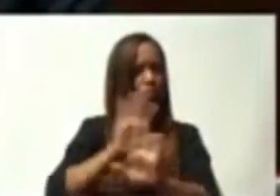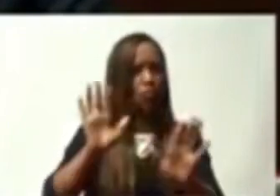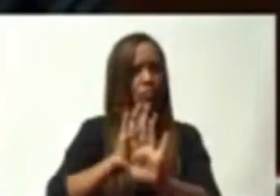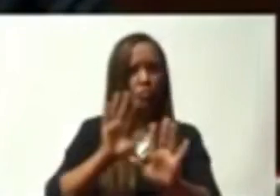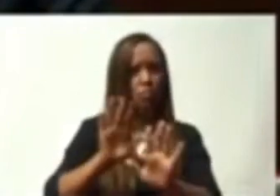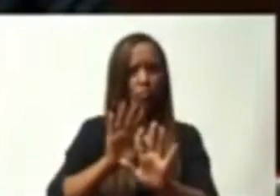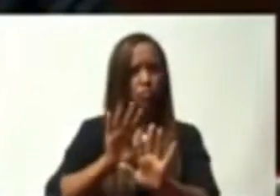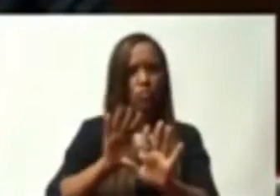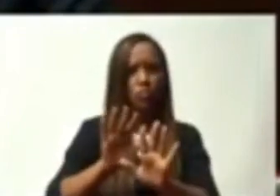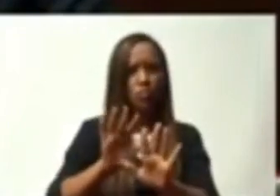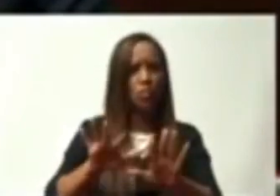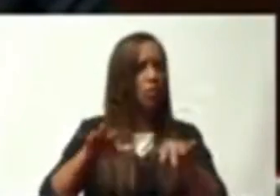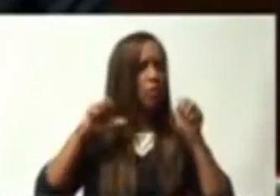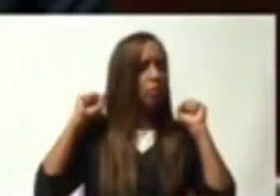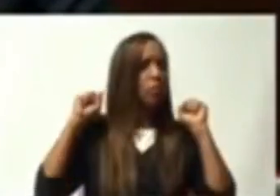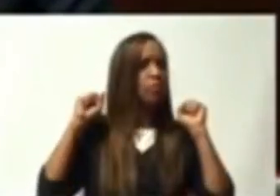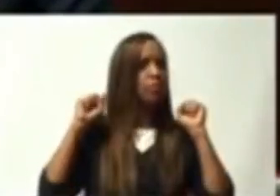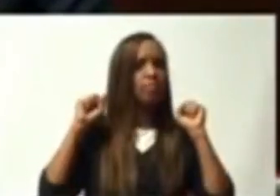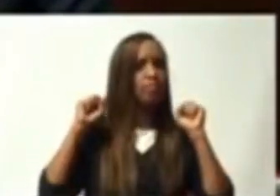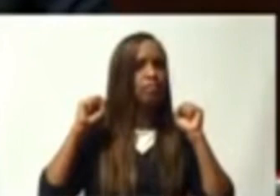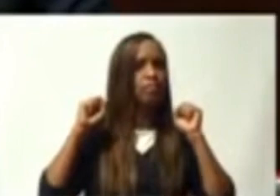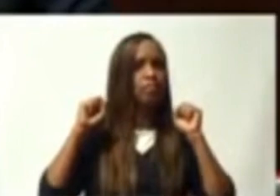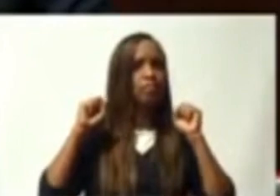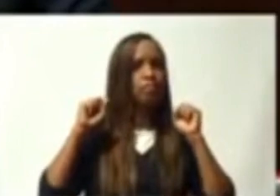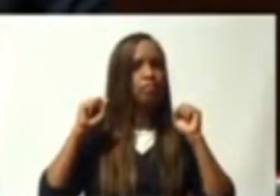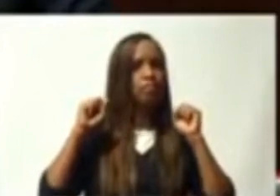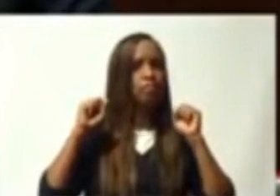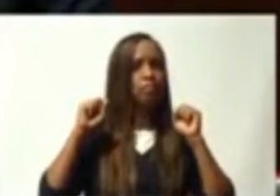A octubre del 2020,